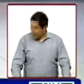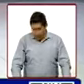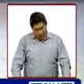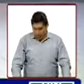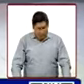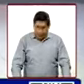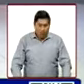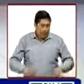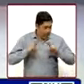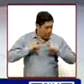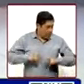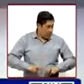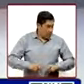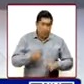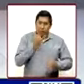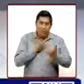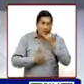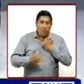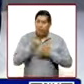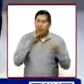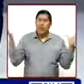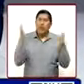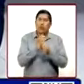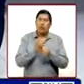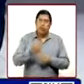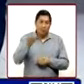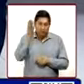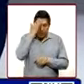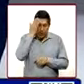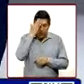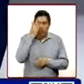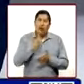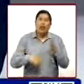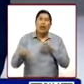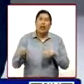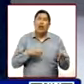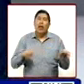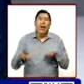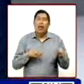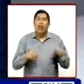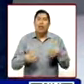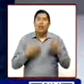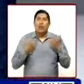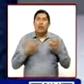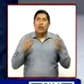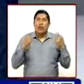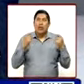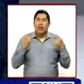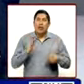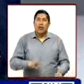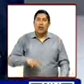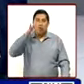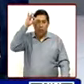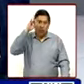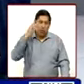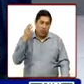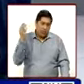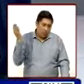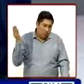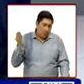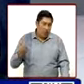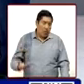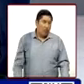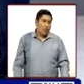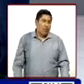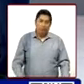Vamos a revisar, a ver algunos detalles ya en resumen para que usted sepa qué es lo que se está haciendo en este tiempo para tratar de encontrar a